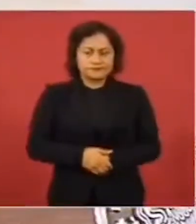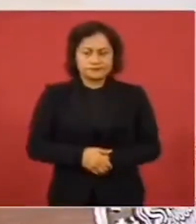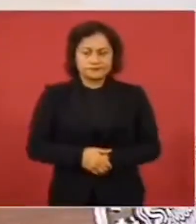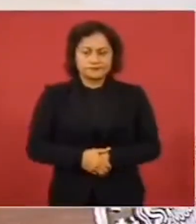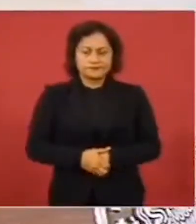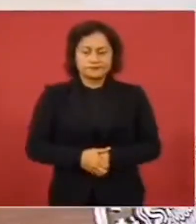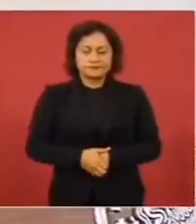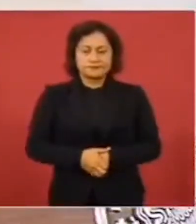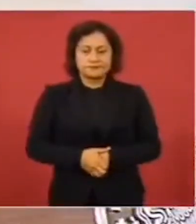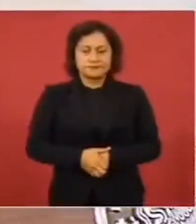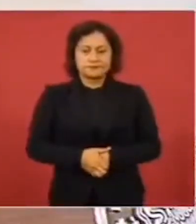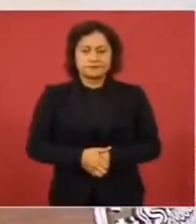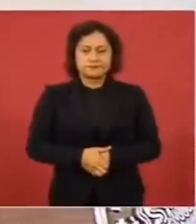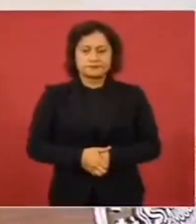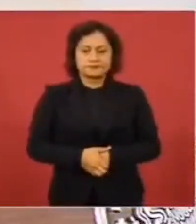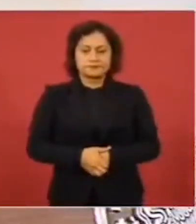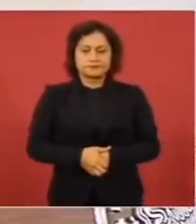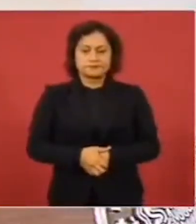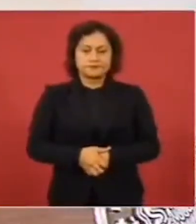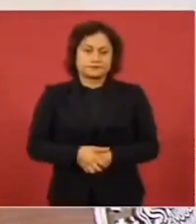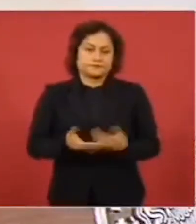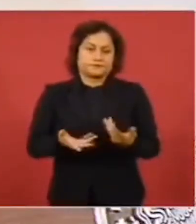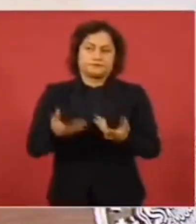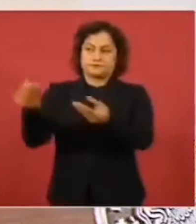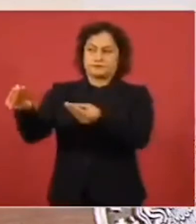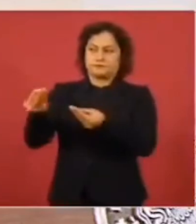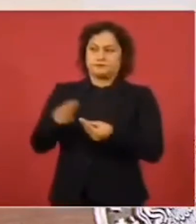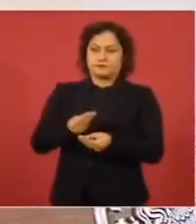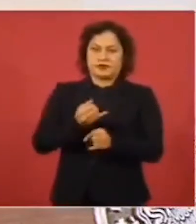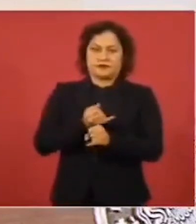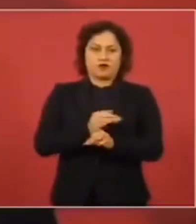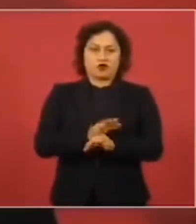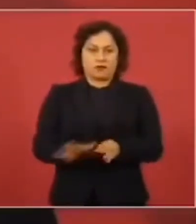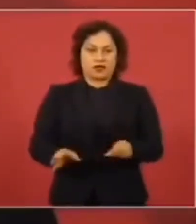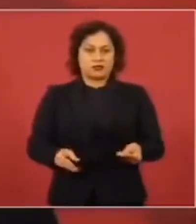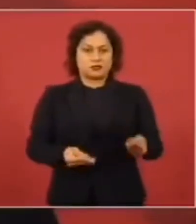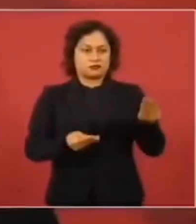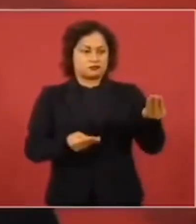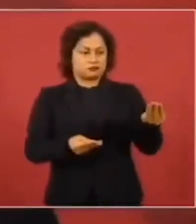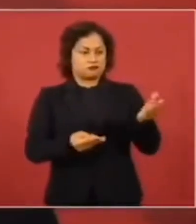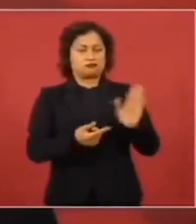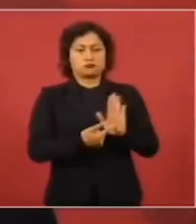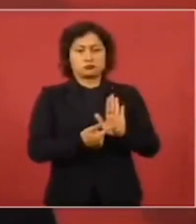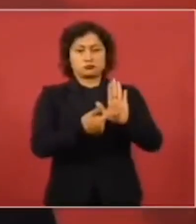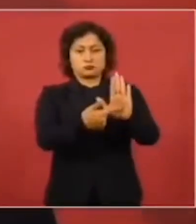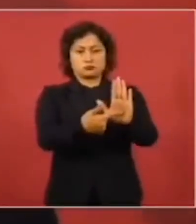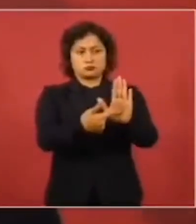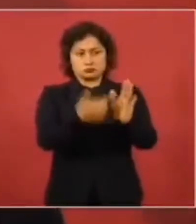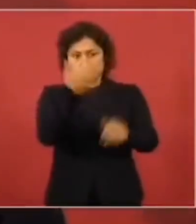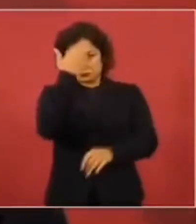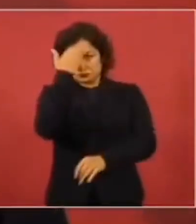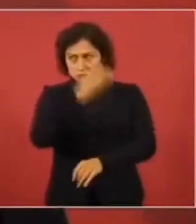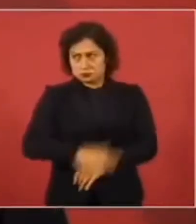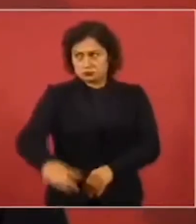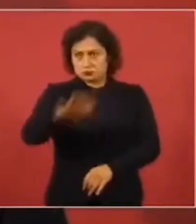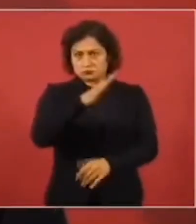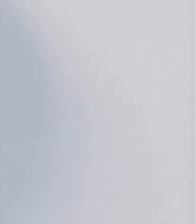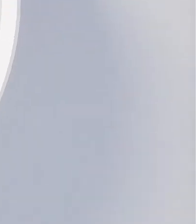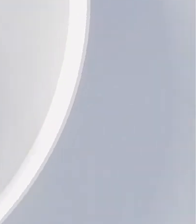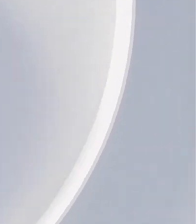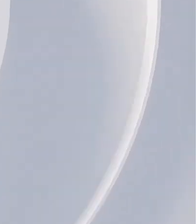menos efecto hay menos contagios menos hospitalizaciones y lo más importante menos fallecidos siento que ya vamos de salida